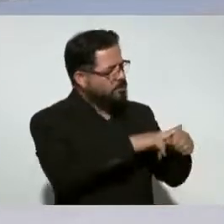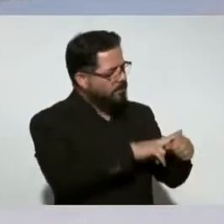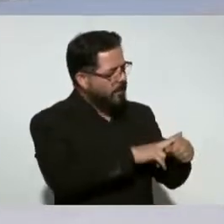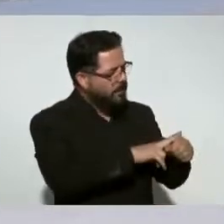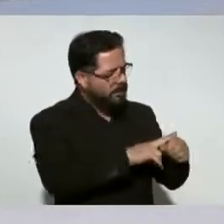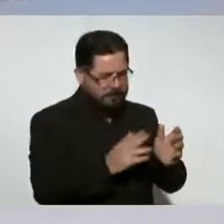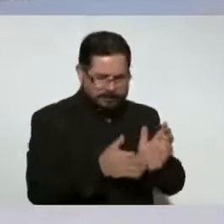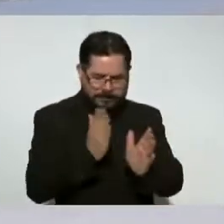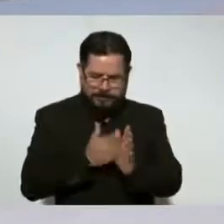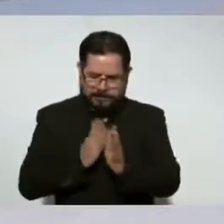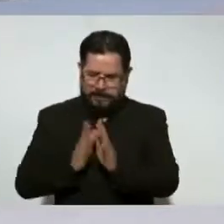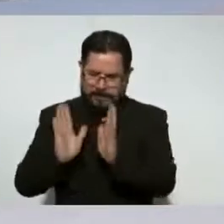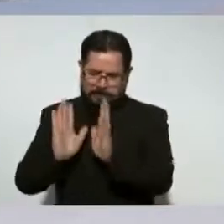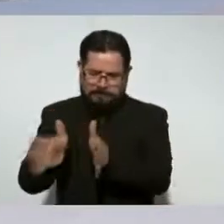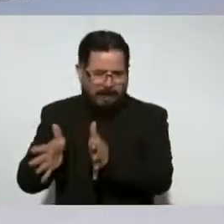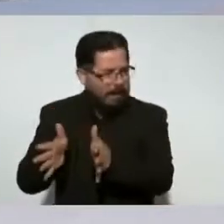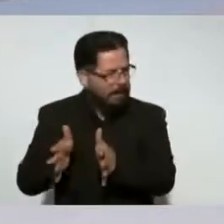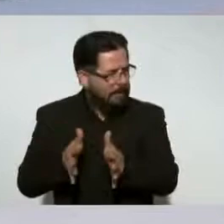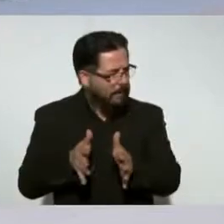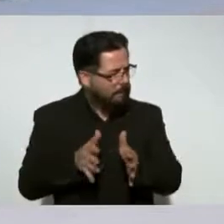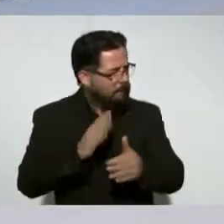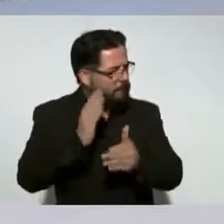terminado en los